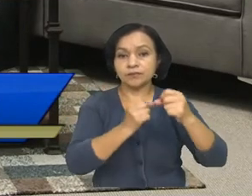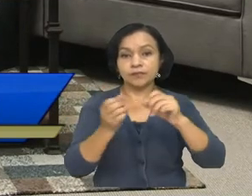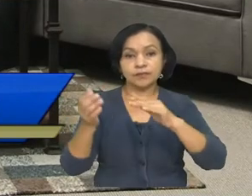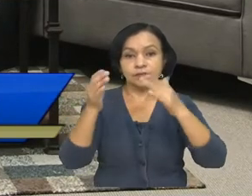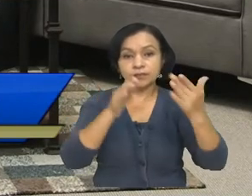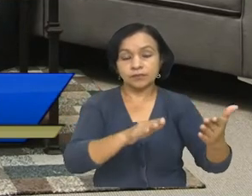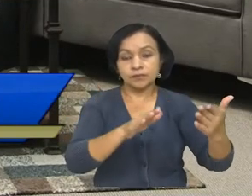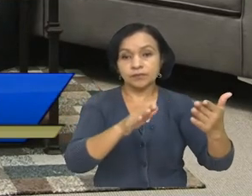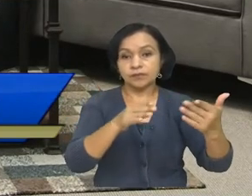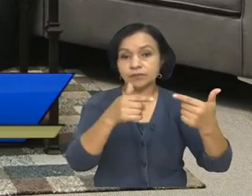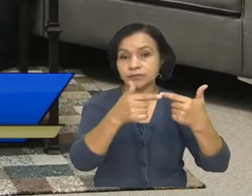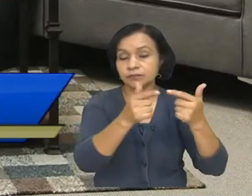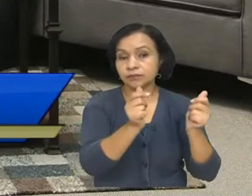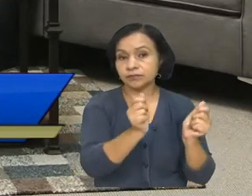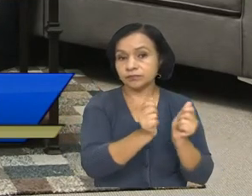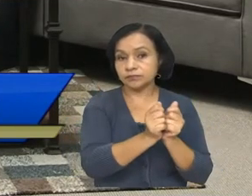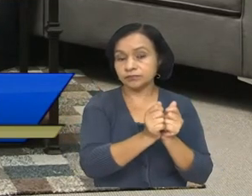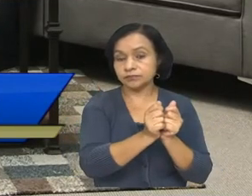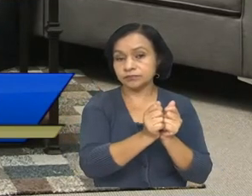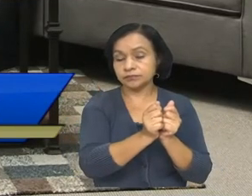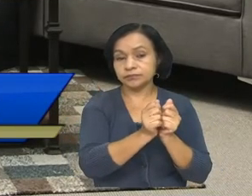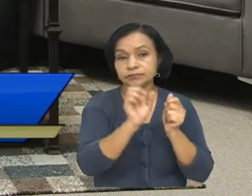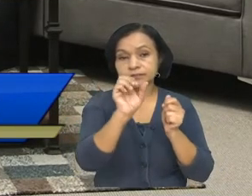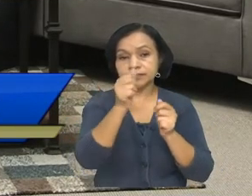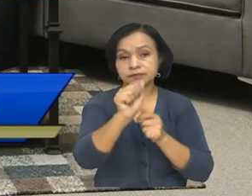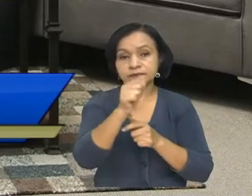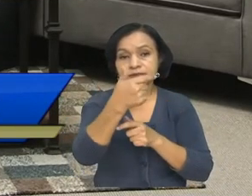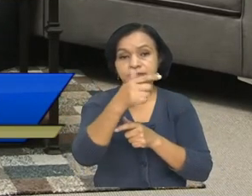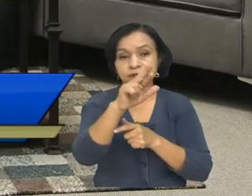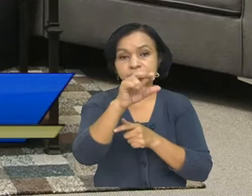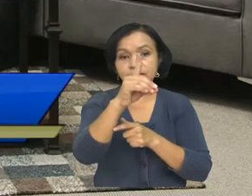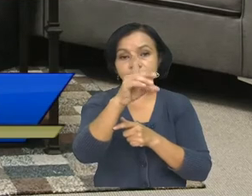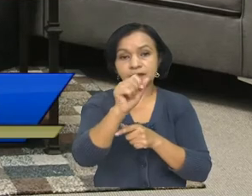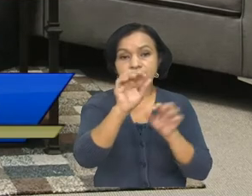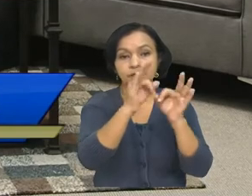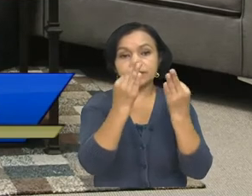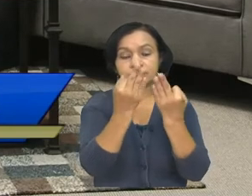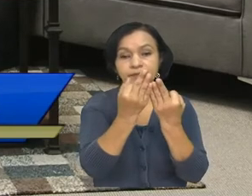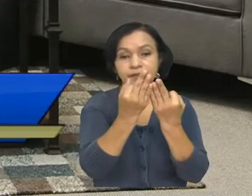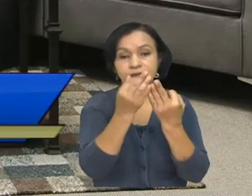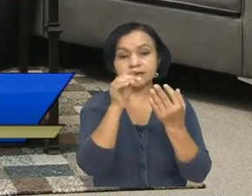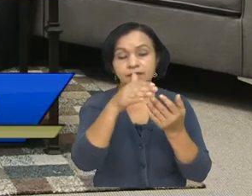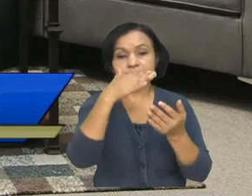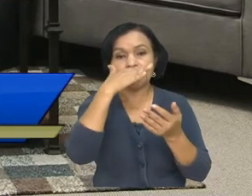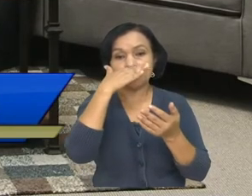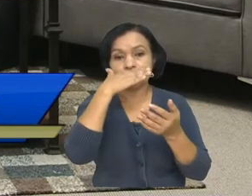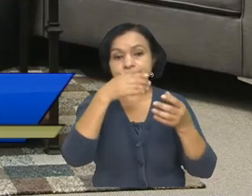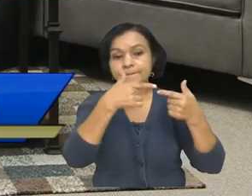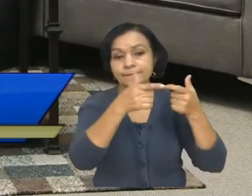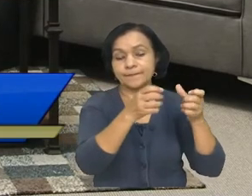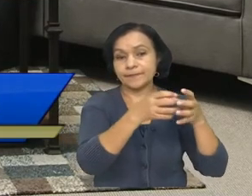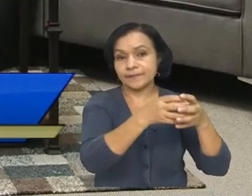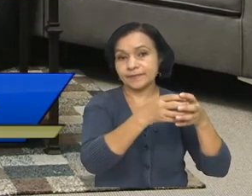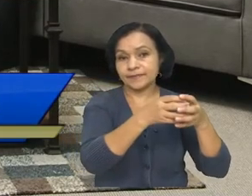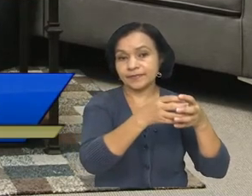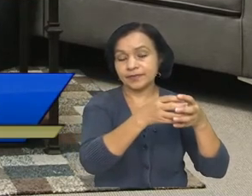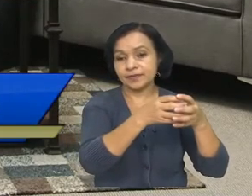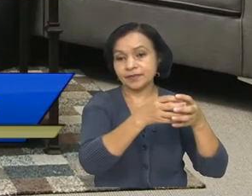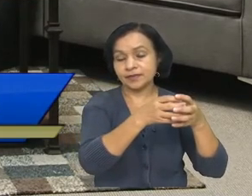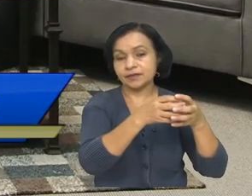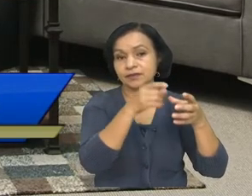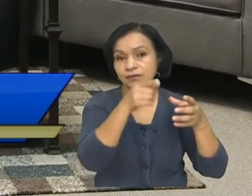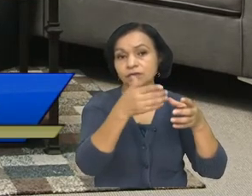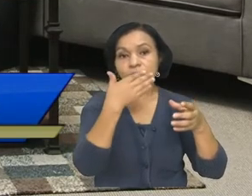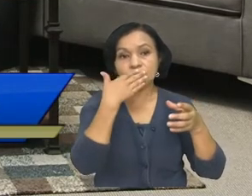todo el sector de la Sagrada Familia, donde estaba el Estado Mayor del Frente Interno, y era un combatiente